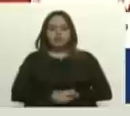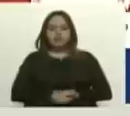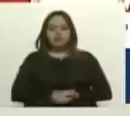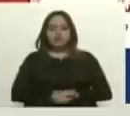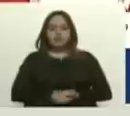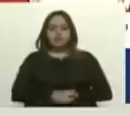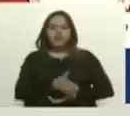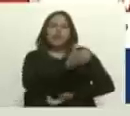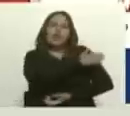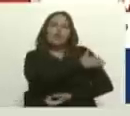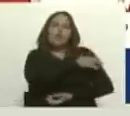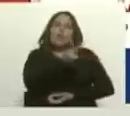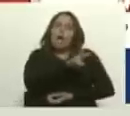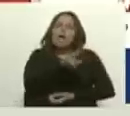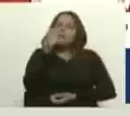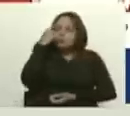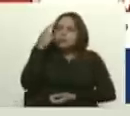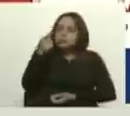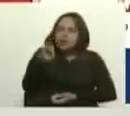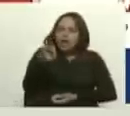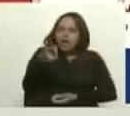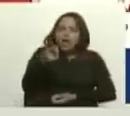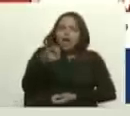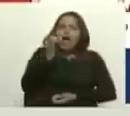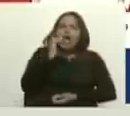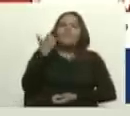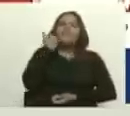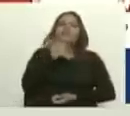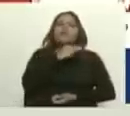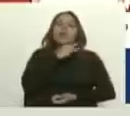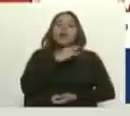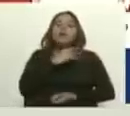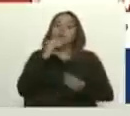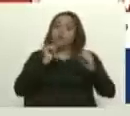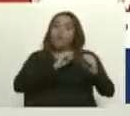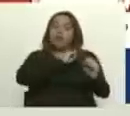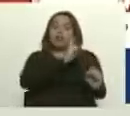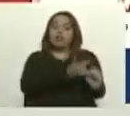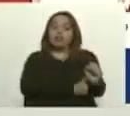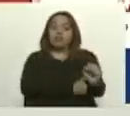La oposición venezolana, tú sabes que sufre de una enfermedad crónica,